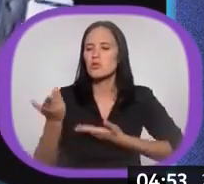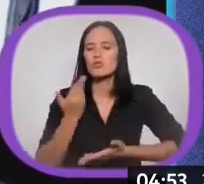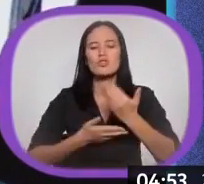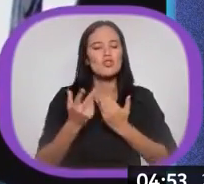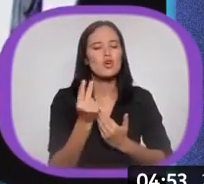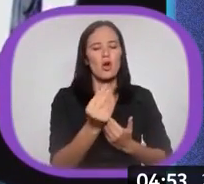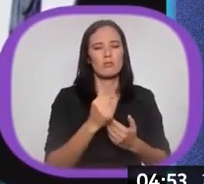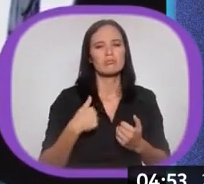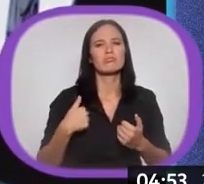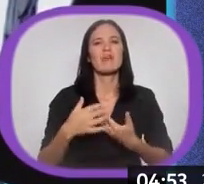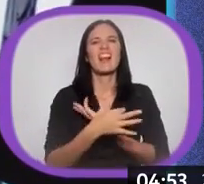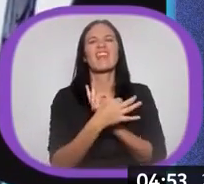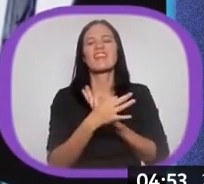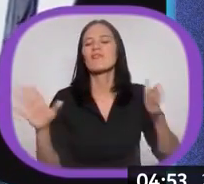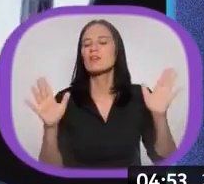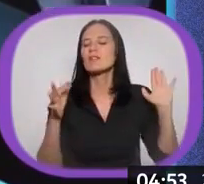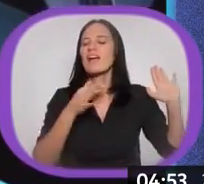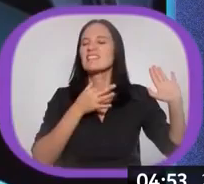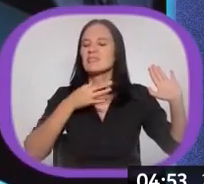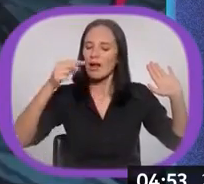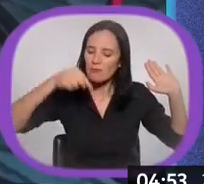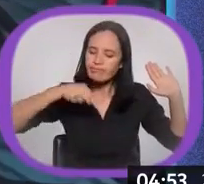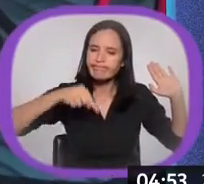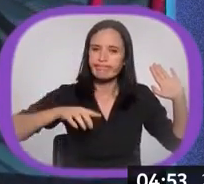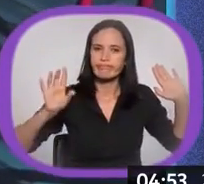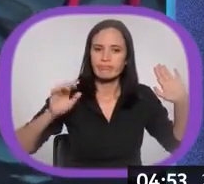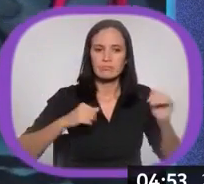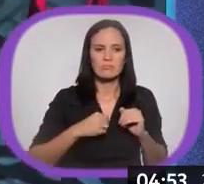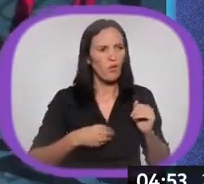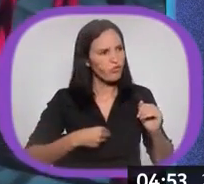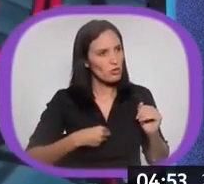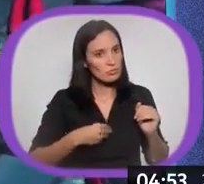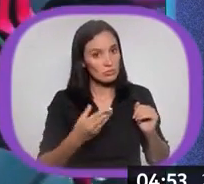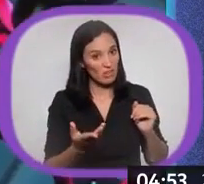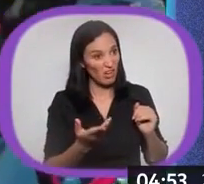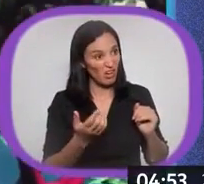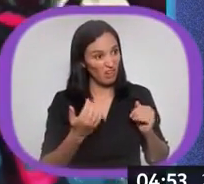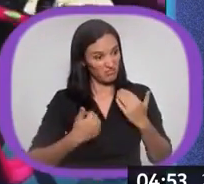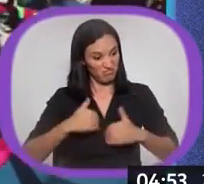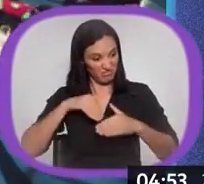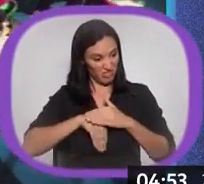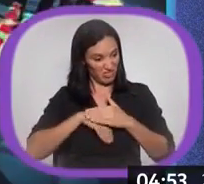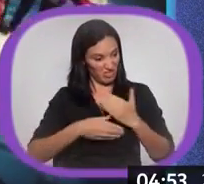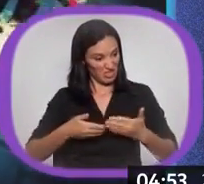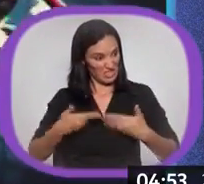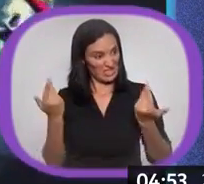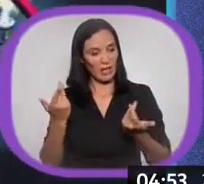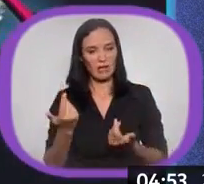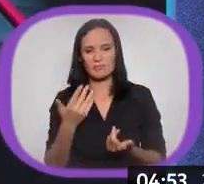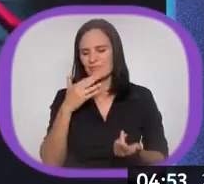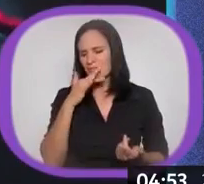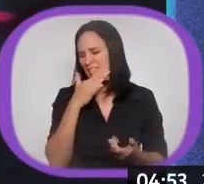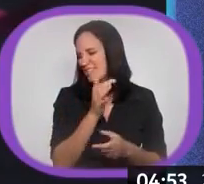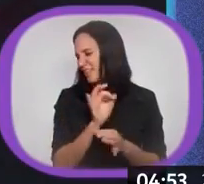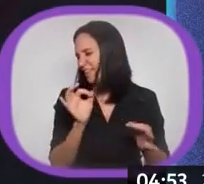comparte! ¡Tankor quiere libertad ahora! ¿Y realmente es voluntario para que le quite la chispa? Eso sí que